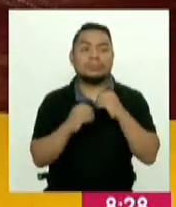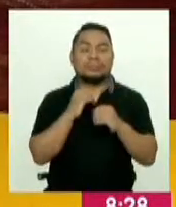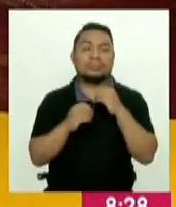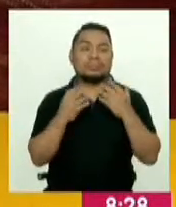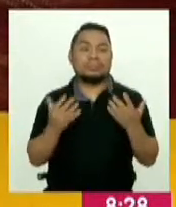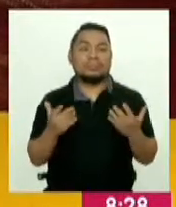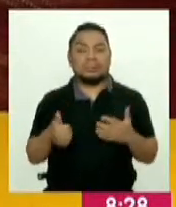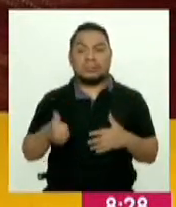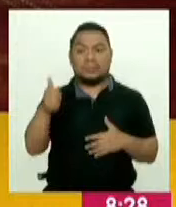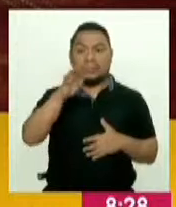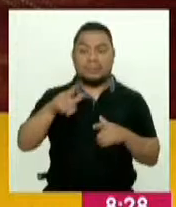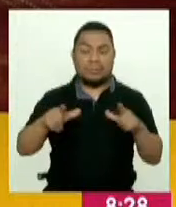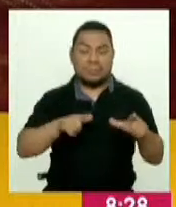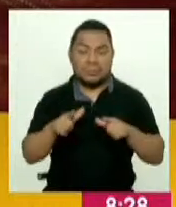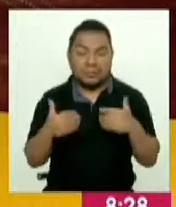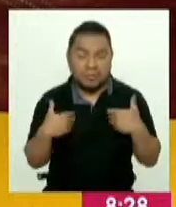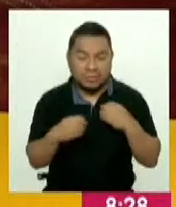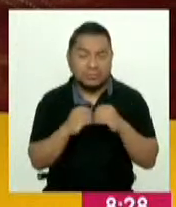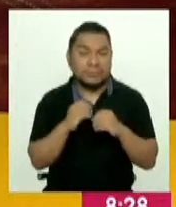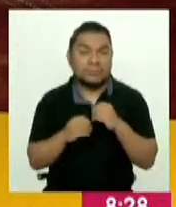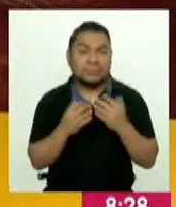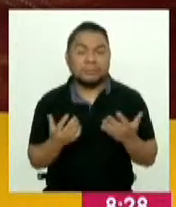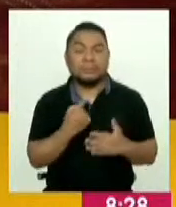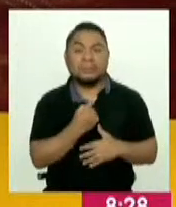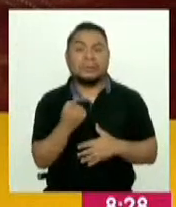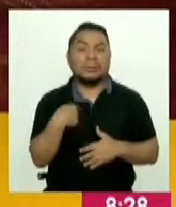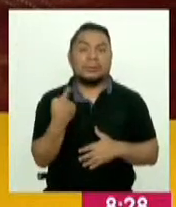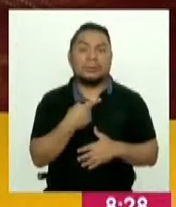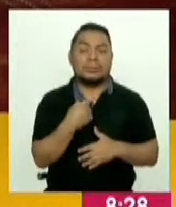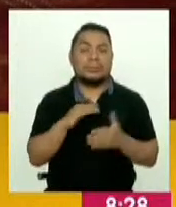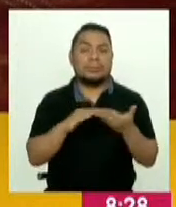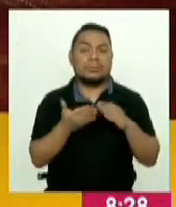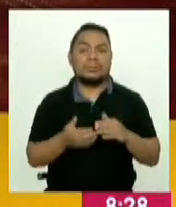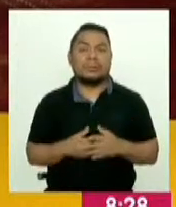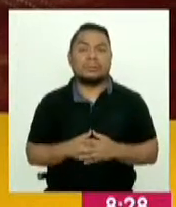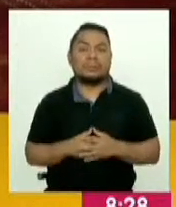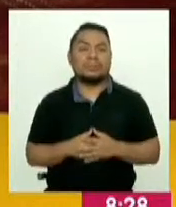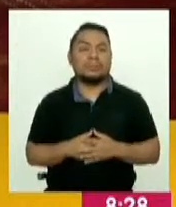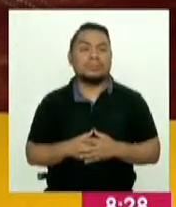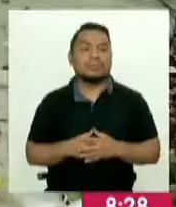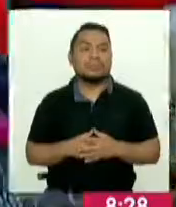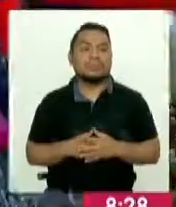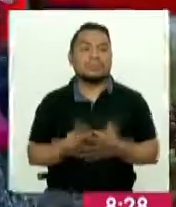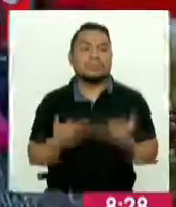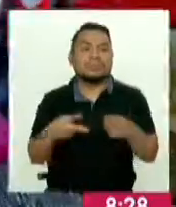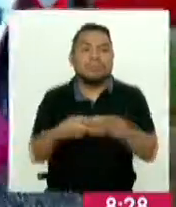que las autoridades locales tienen que resolver en cada una de sus comunidades, vamos a hacer una breve pausa.